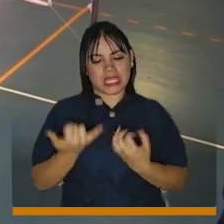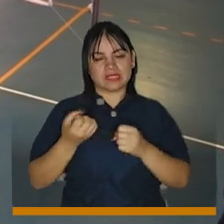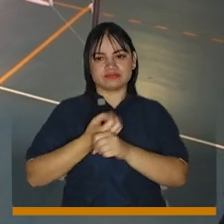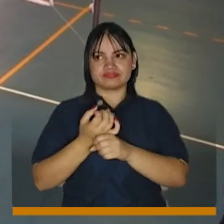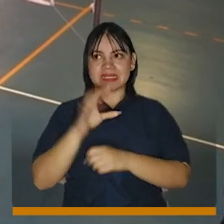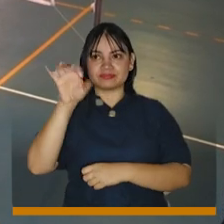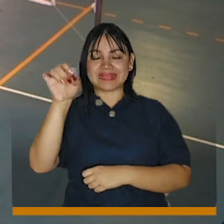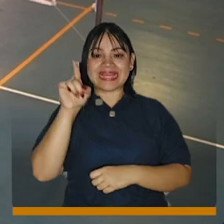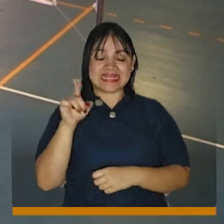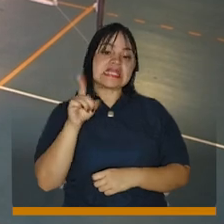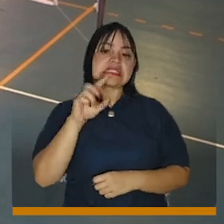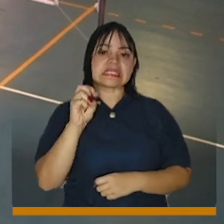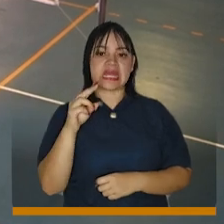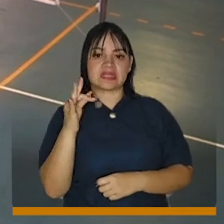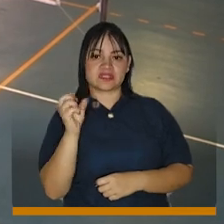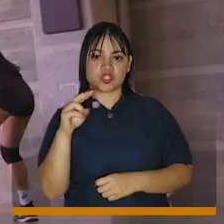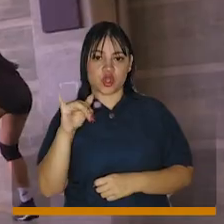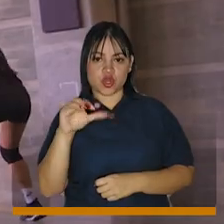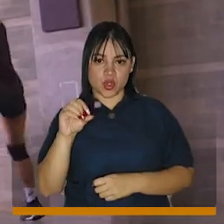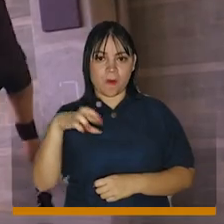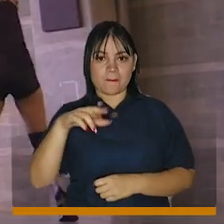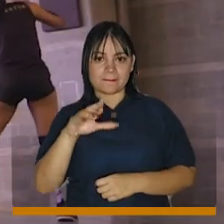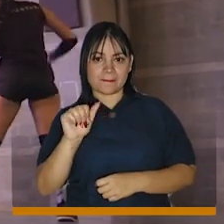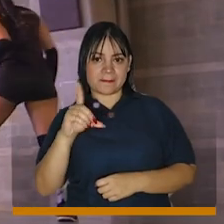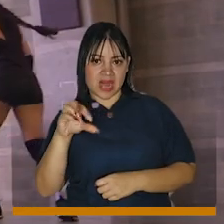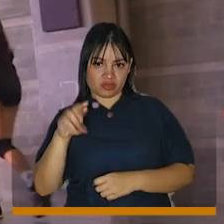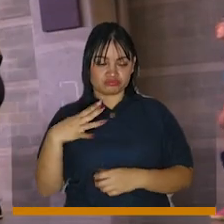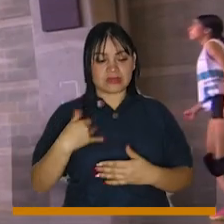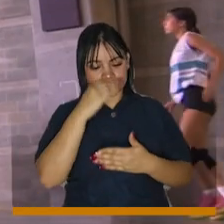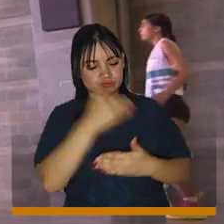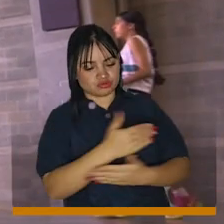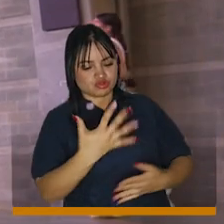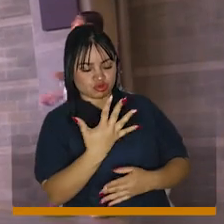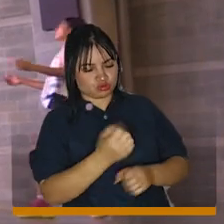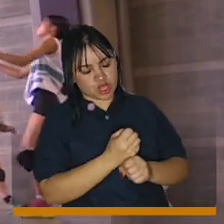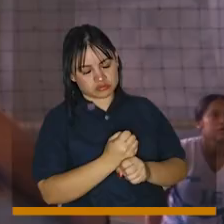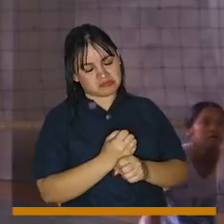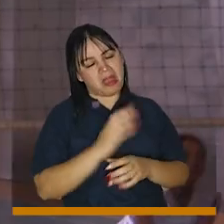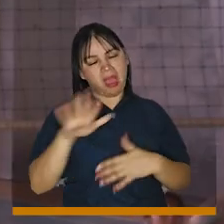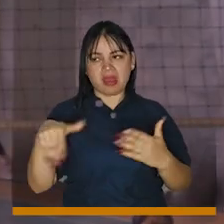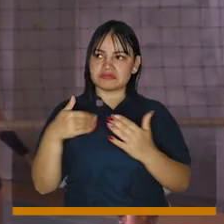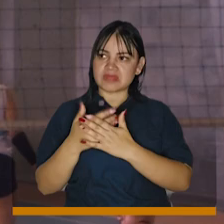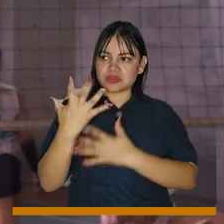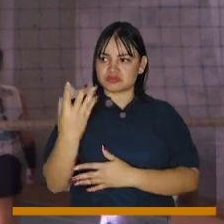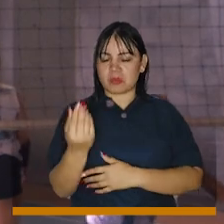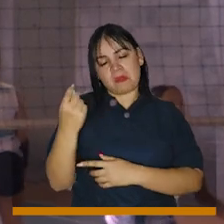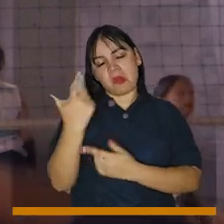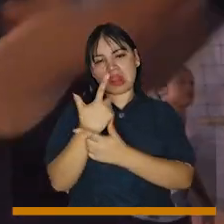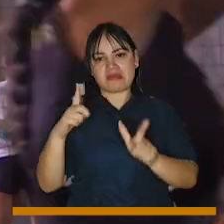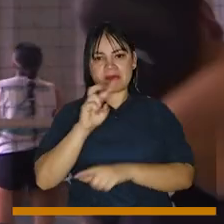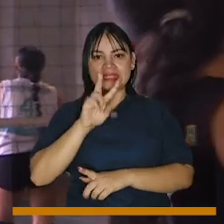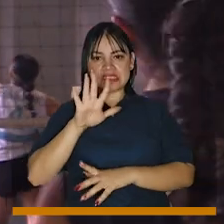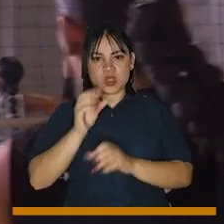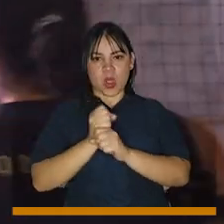en el corregimiento San Antonio de Prado. Estamos con niños y niñas desde los 5 años hasta la categoría libre, que comprende